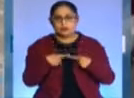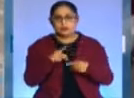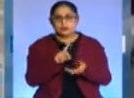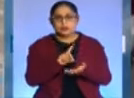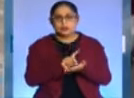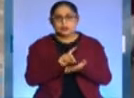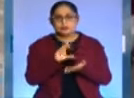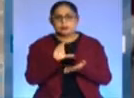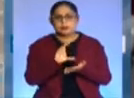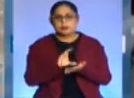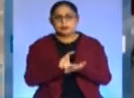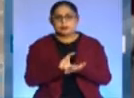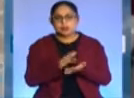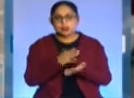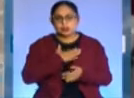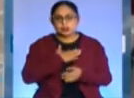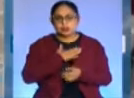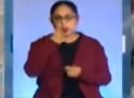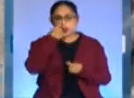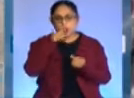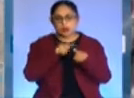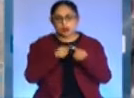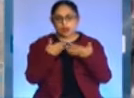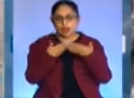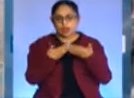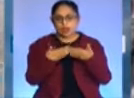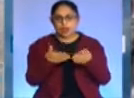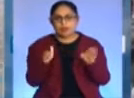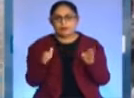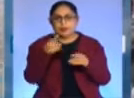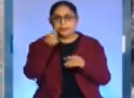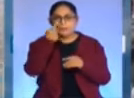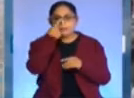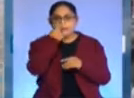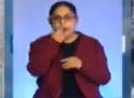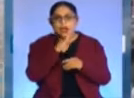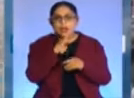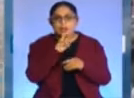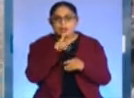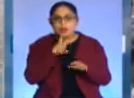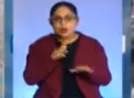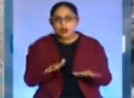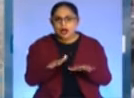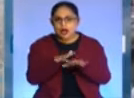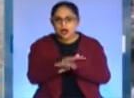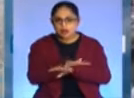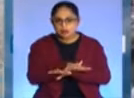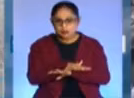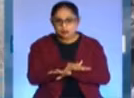Discapacidad. Creo que se abre la puerta para un cambio